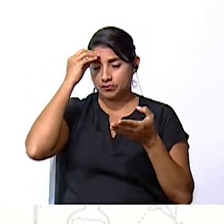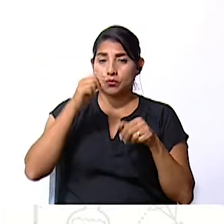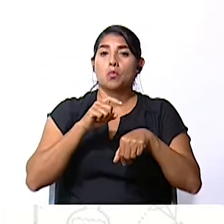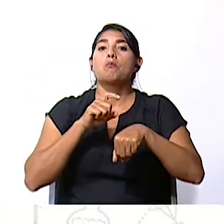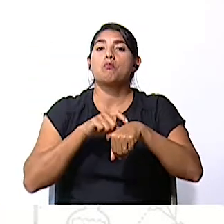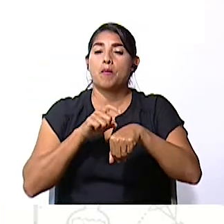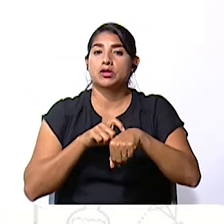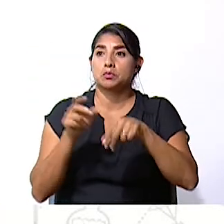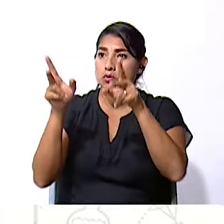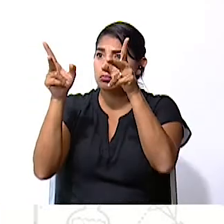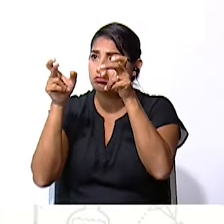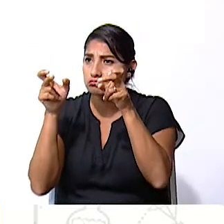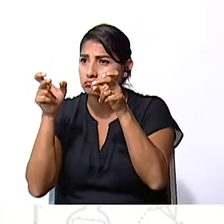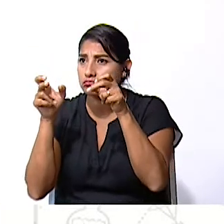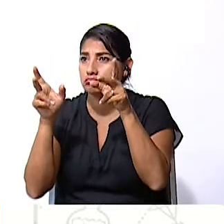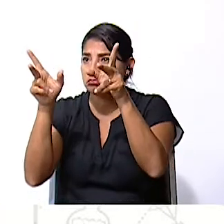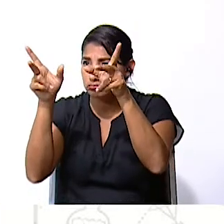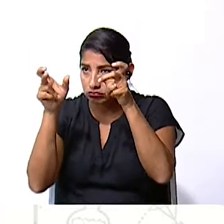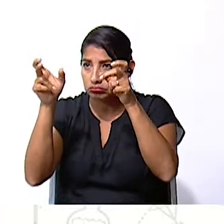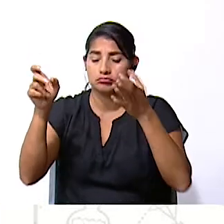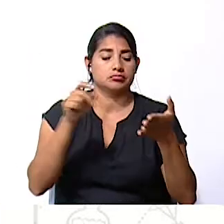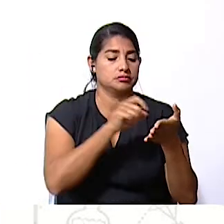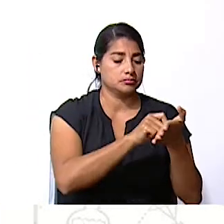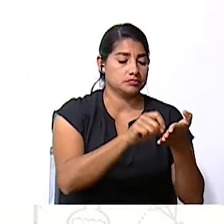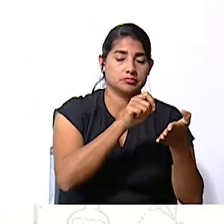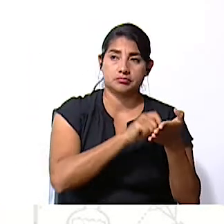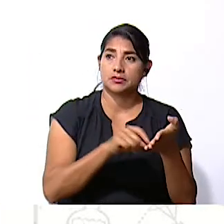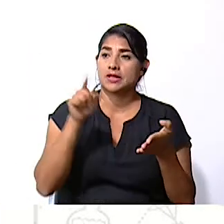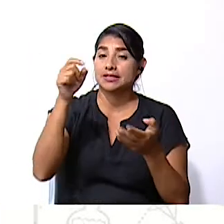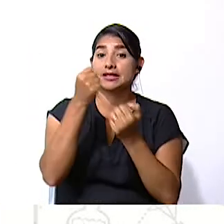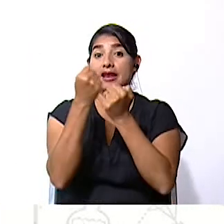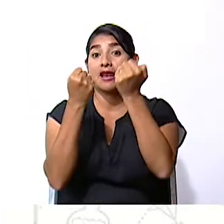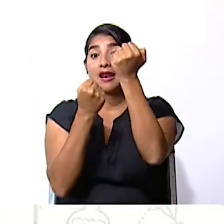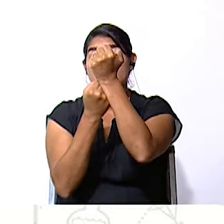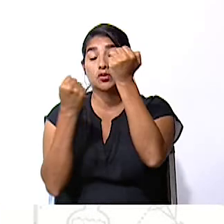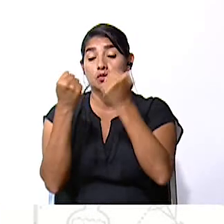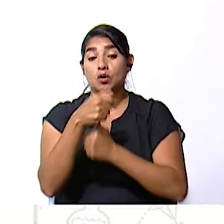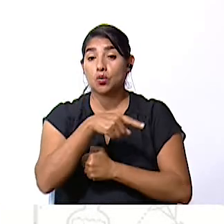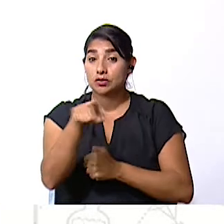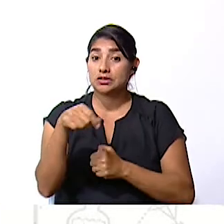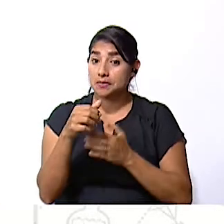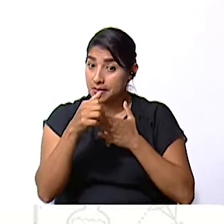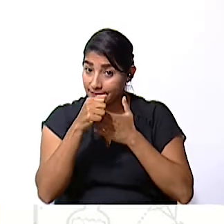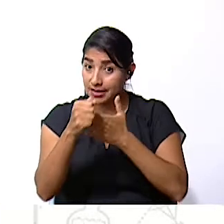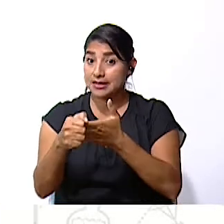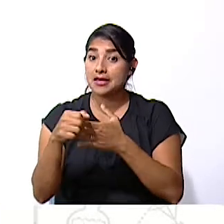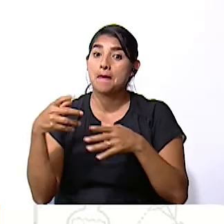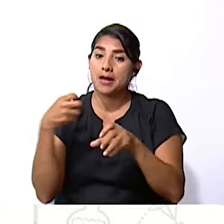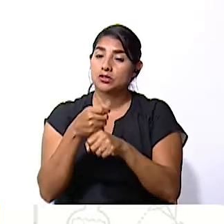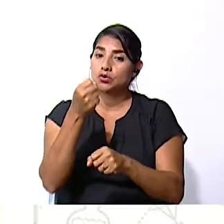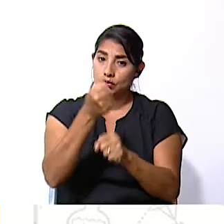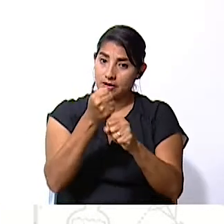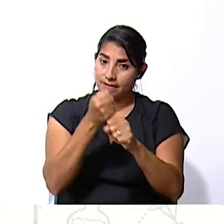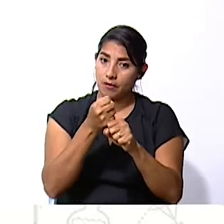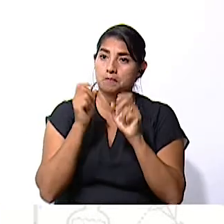unos segunditos más para que lo puedan escribir porque esa es la estructura que ustedes van a seguir.